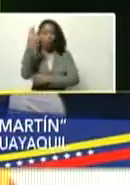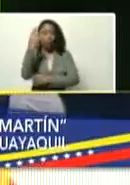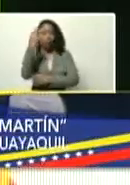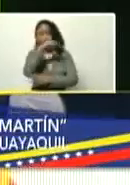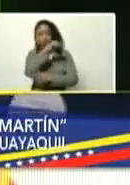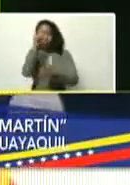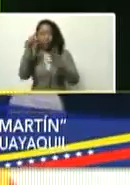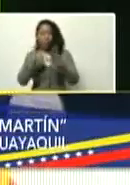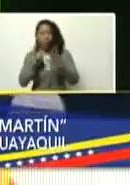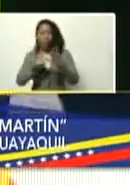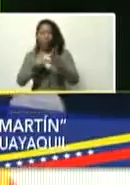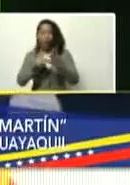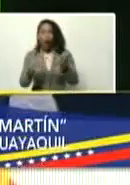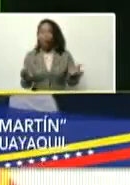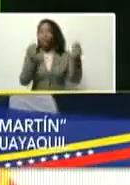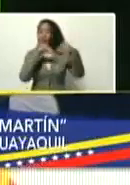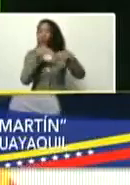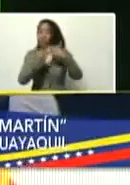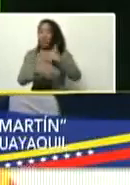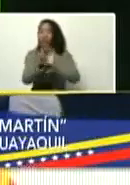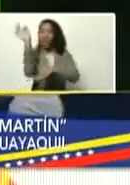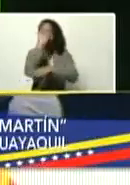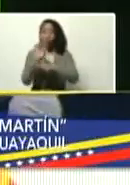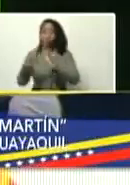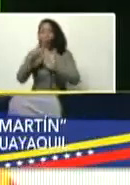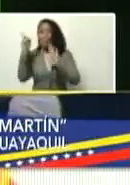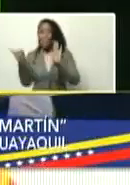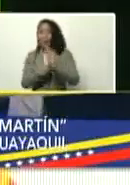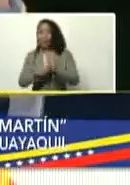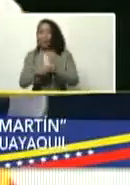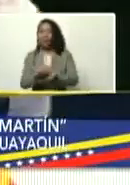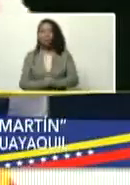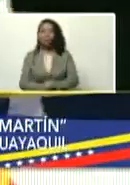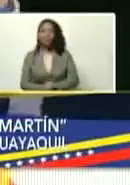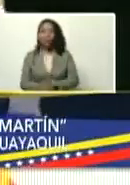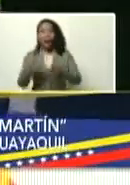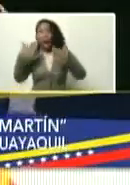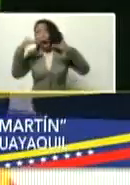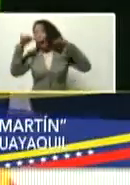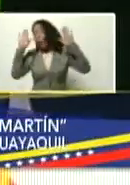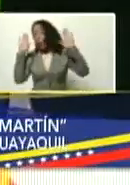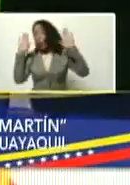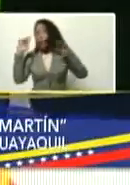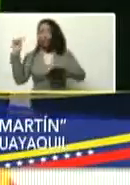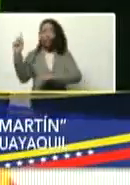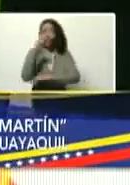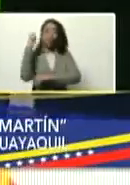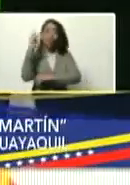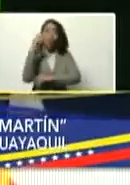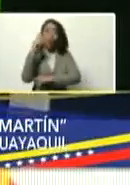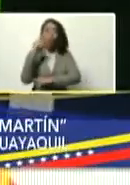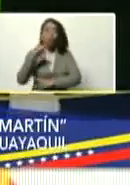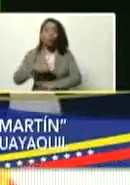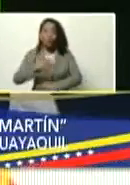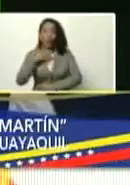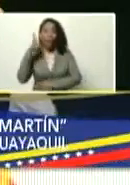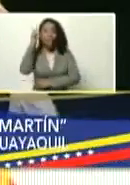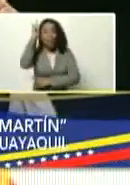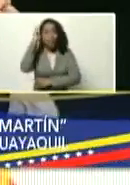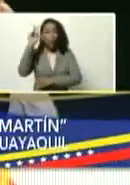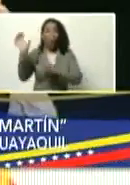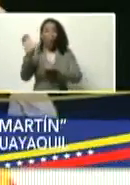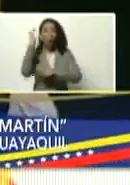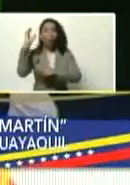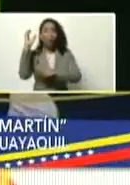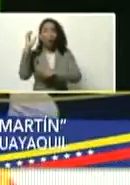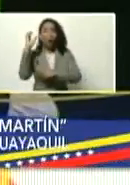el acuerdo para avanzar hacia una federación absoluta y completa, aunque fuera solo entre Perú y Colombia, con